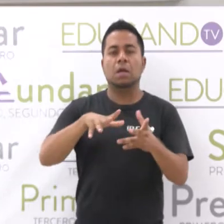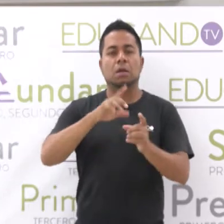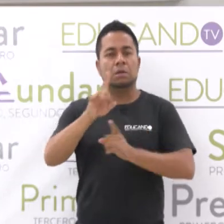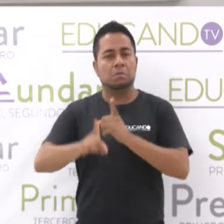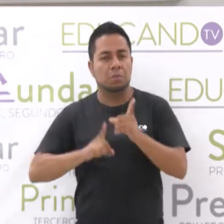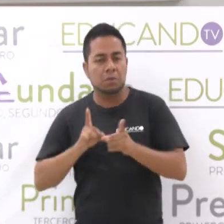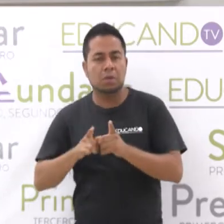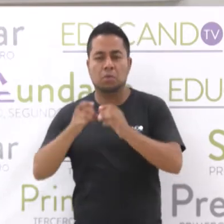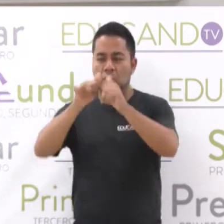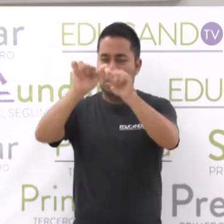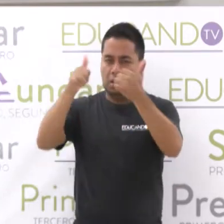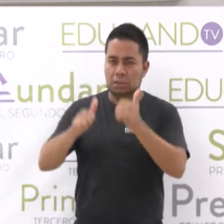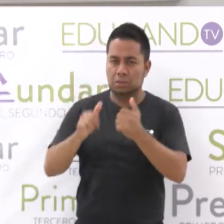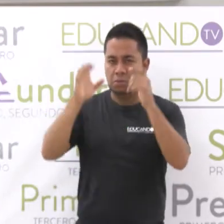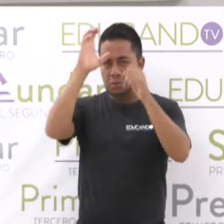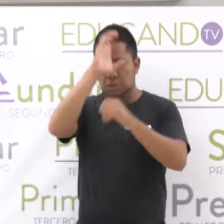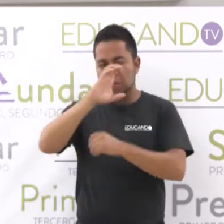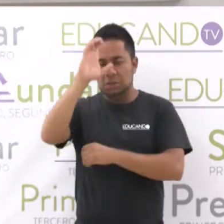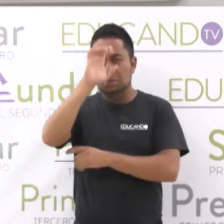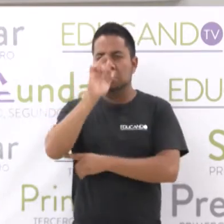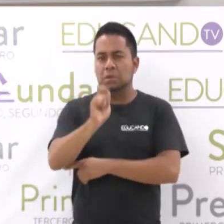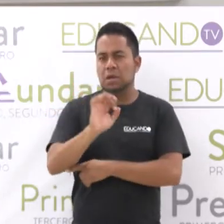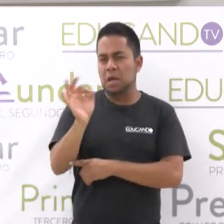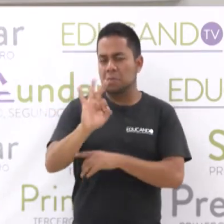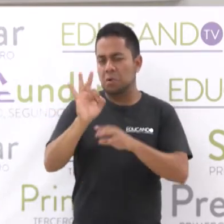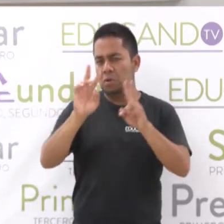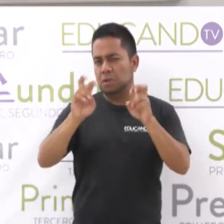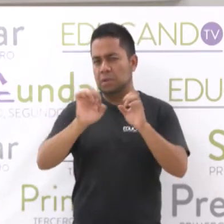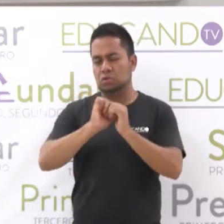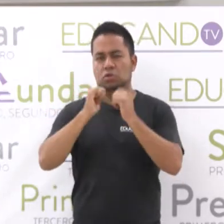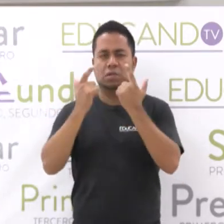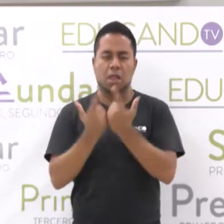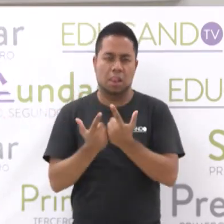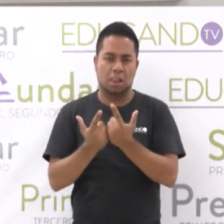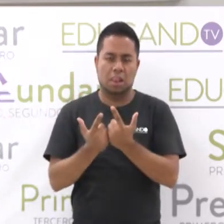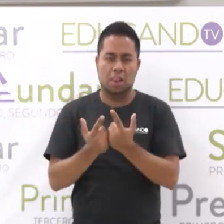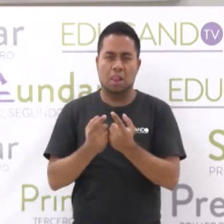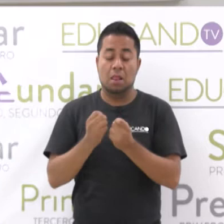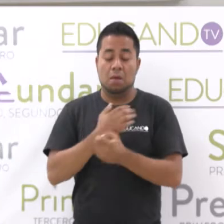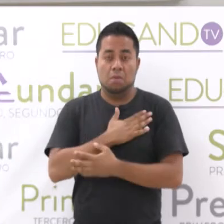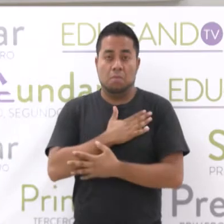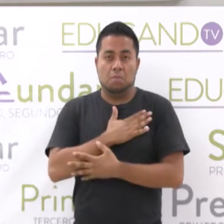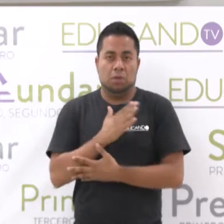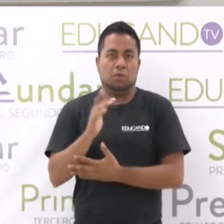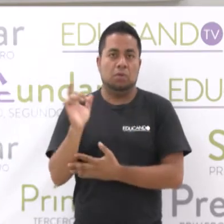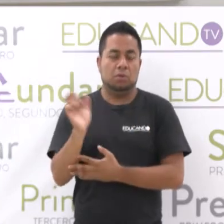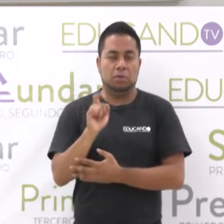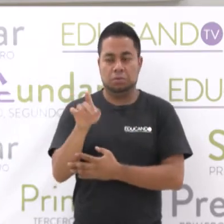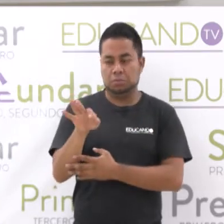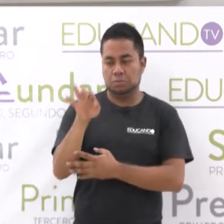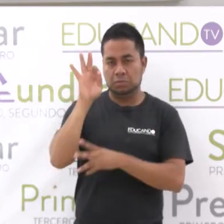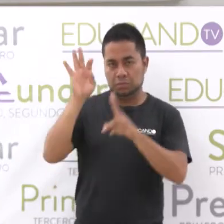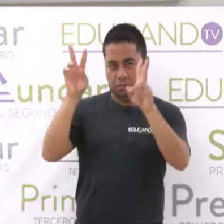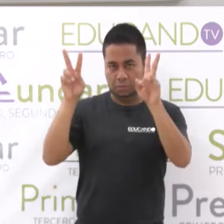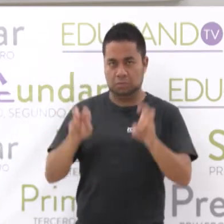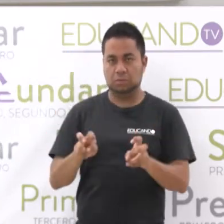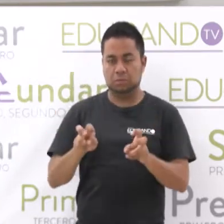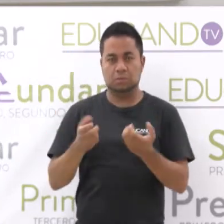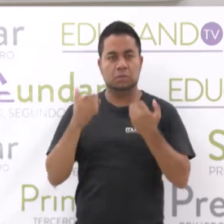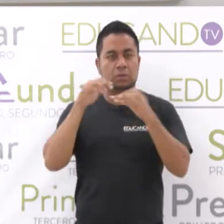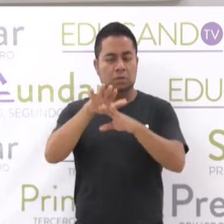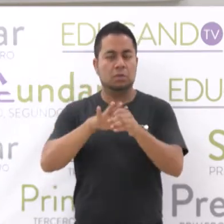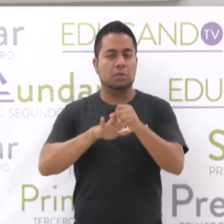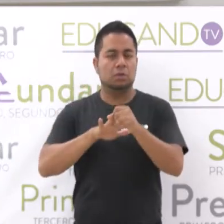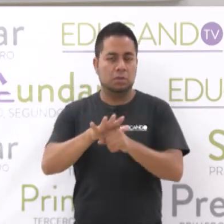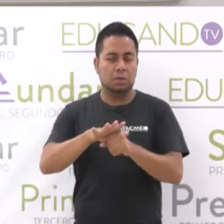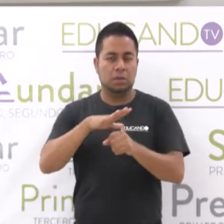deportivo, artístico, científico, tal vez social. Y bueno, una vez que eligieron su tema acerca